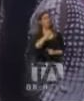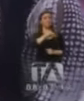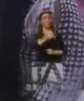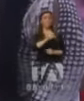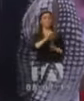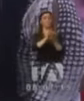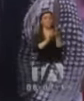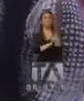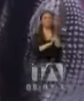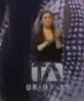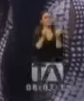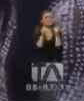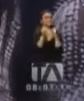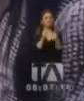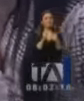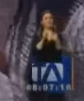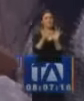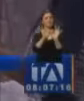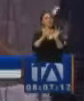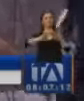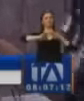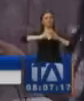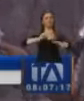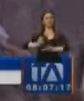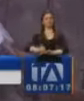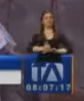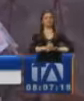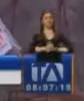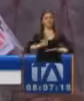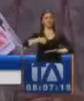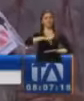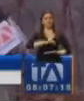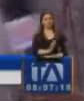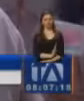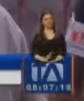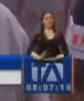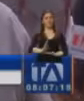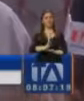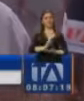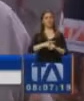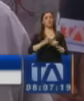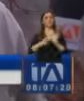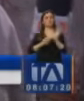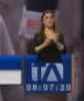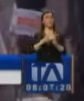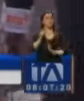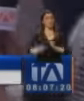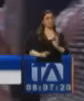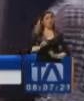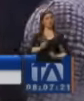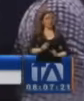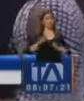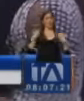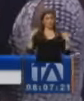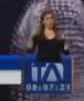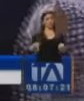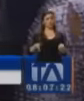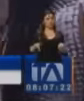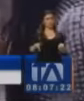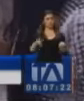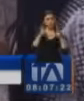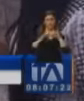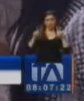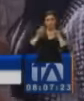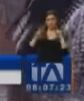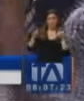una gran expectativa en la comunidad y esto va a beneficiar mucho a los barrios, a los... ¿Qué dice la gente? ¿Han tenido la oportunidad de socializar? ¿Saben ustedes de qué se trata?